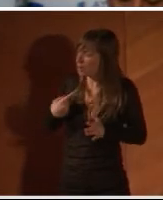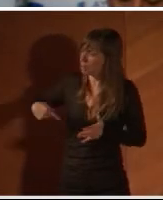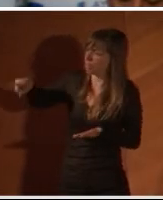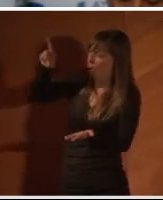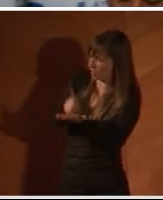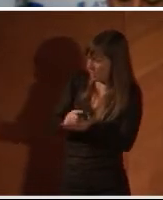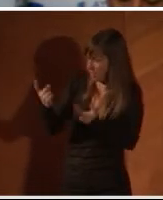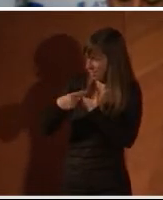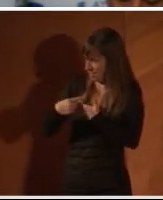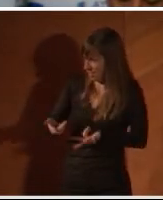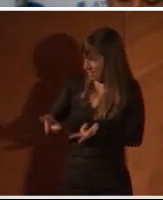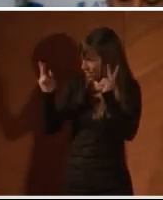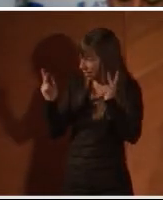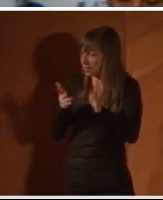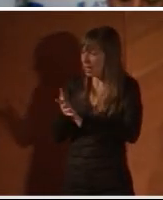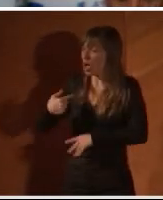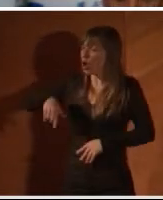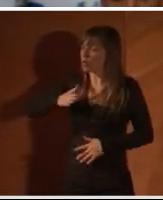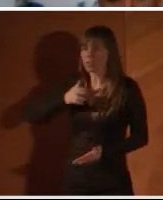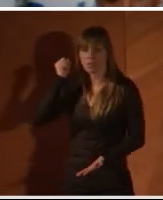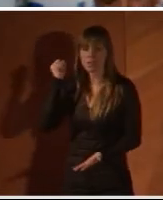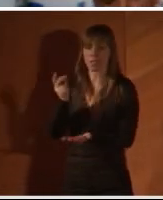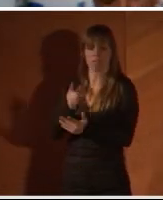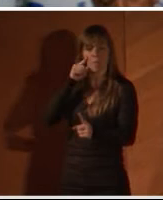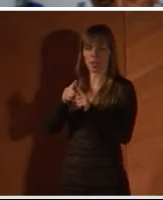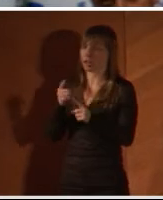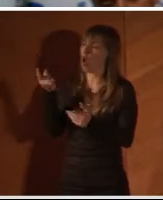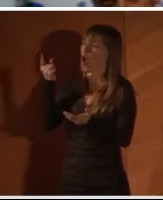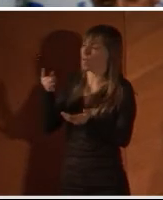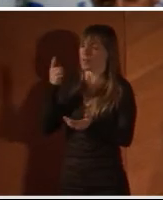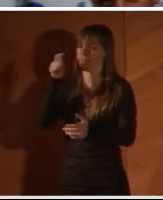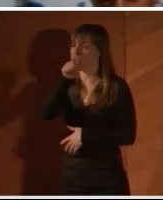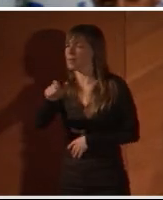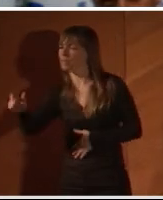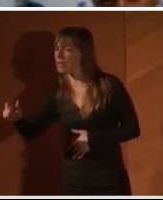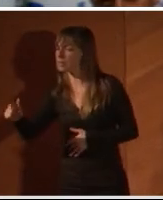abordar el desafío de encontrar una nueva manera de plantear la participación ciudadana,